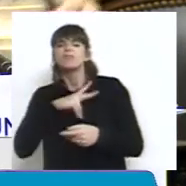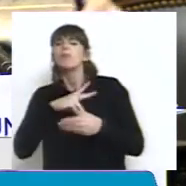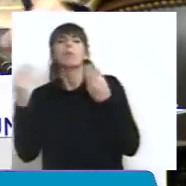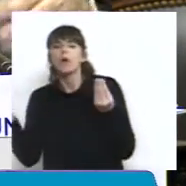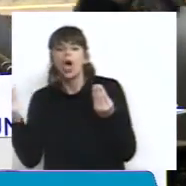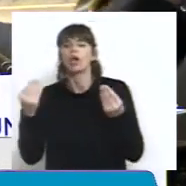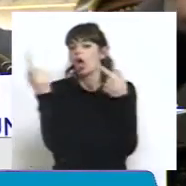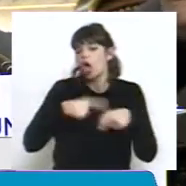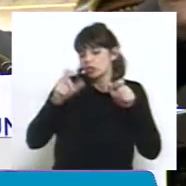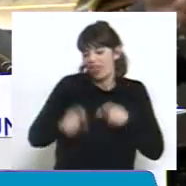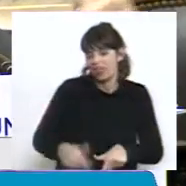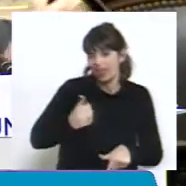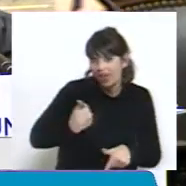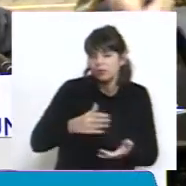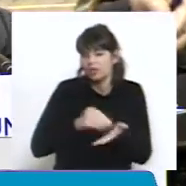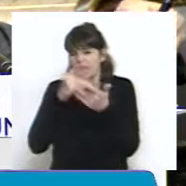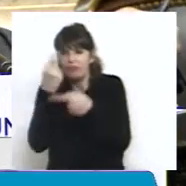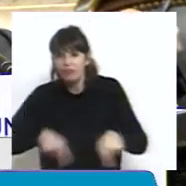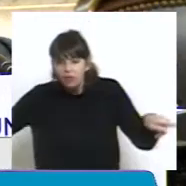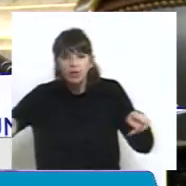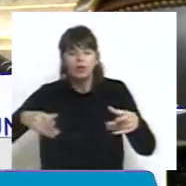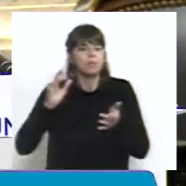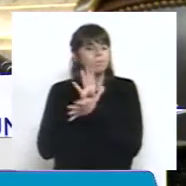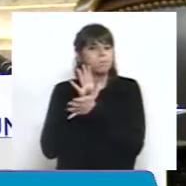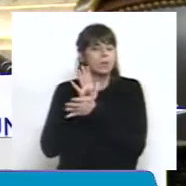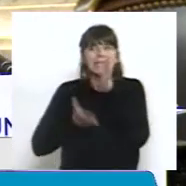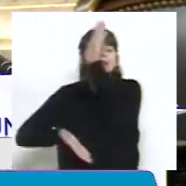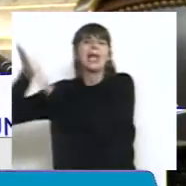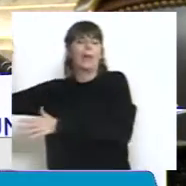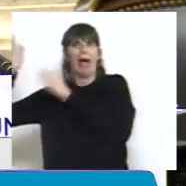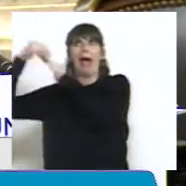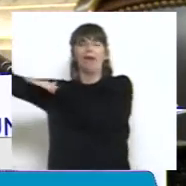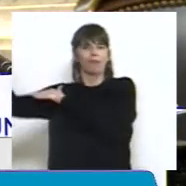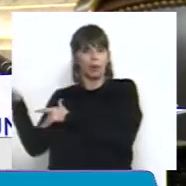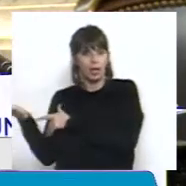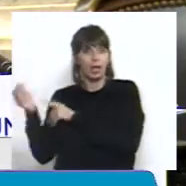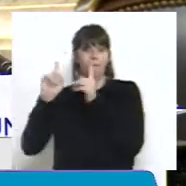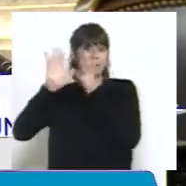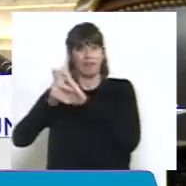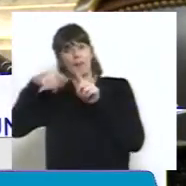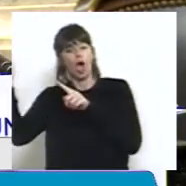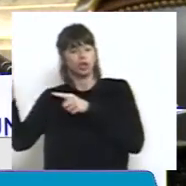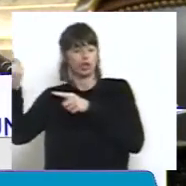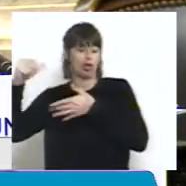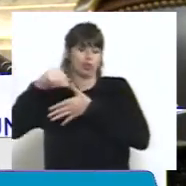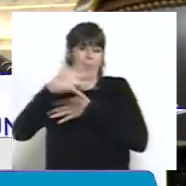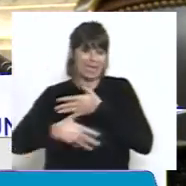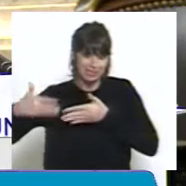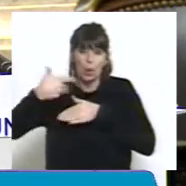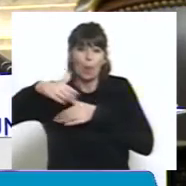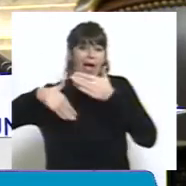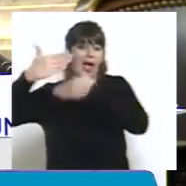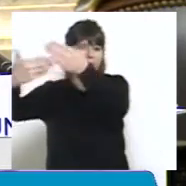demás, se van como se van del resto de los países emergentes.